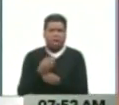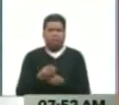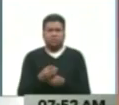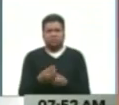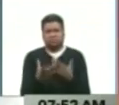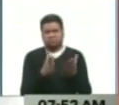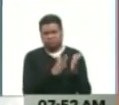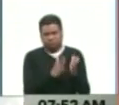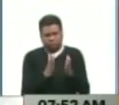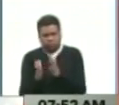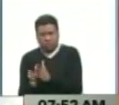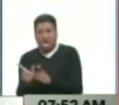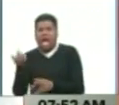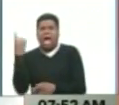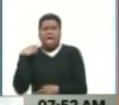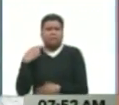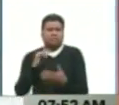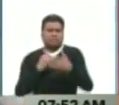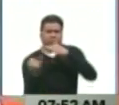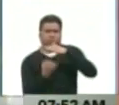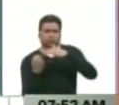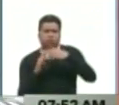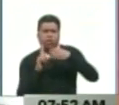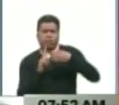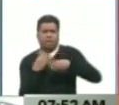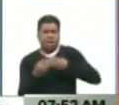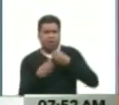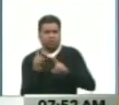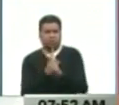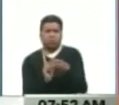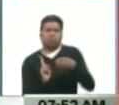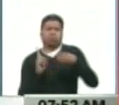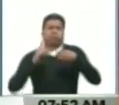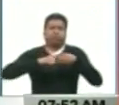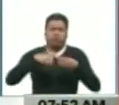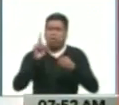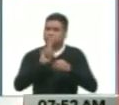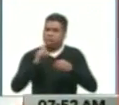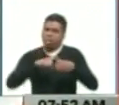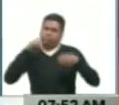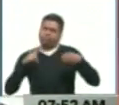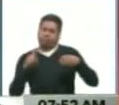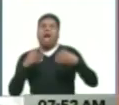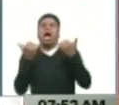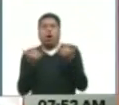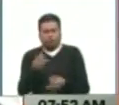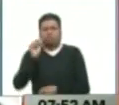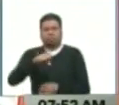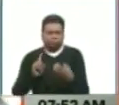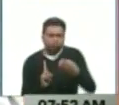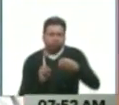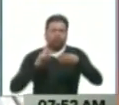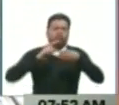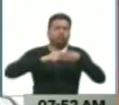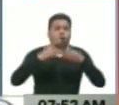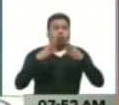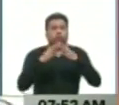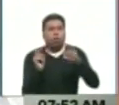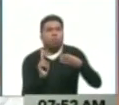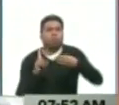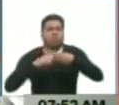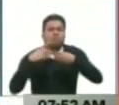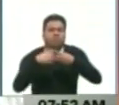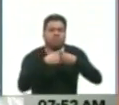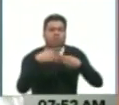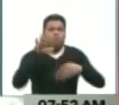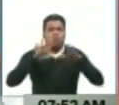orgánicamente incorporadas a las dinámicas del pueblo y a crear lo nuevo. Eso nuevo es la misión cultura en su primera instancia, que lleva 11